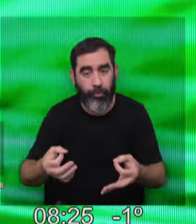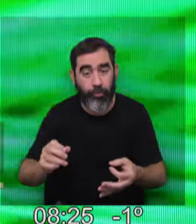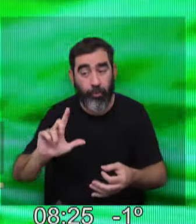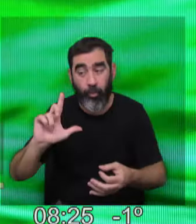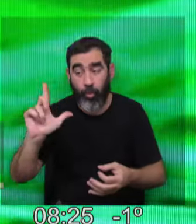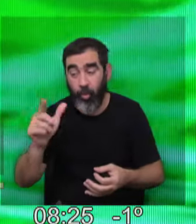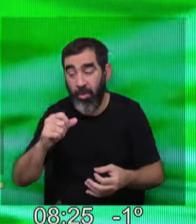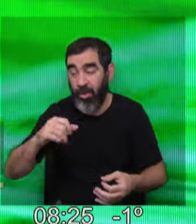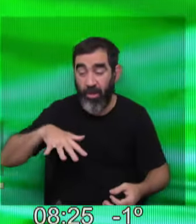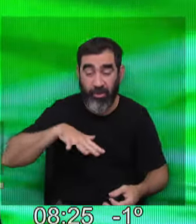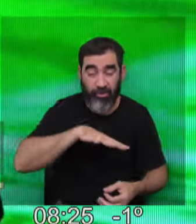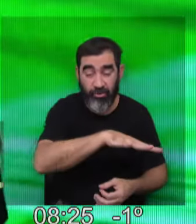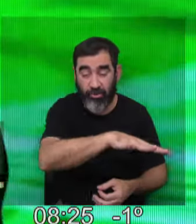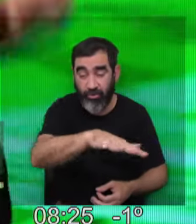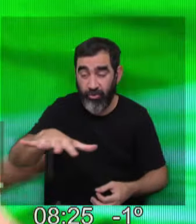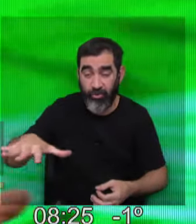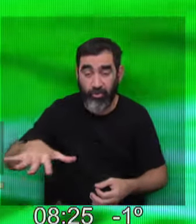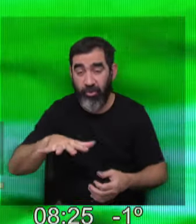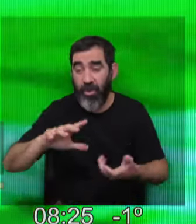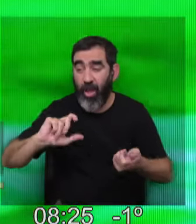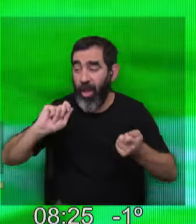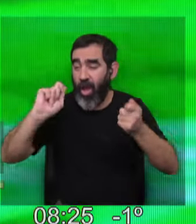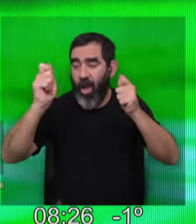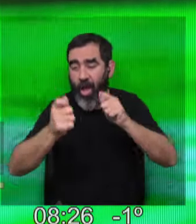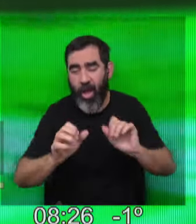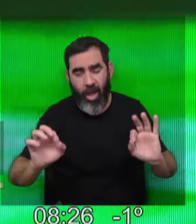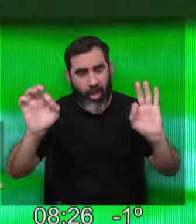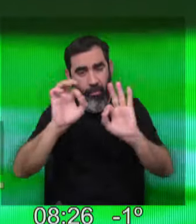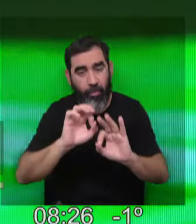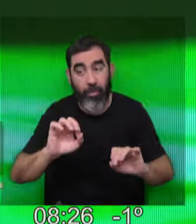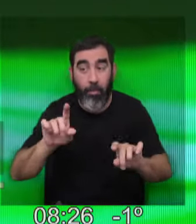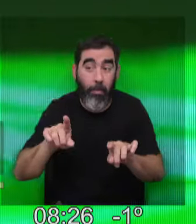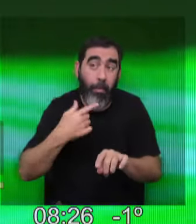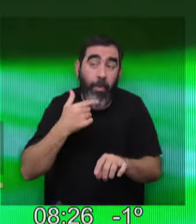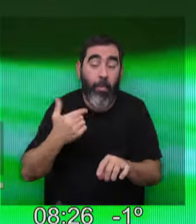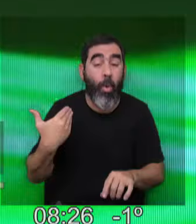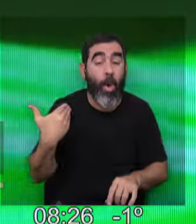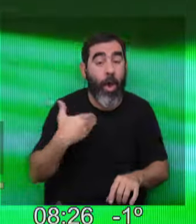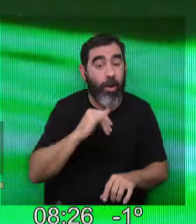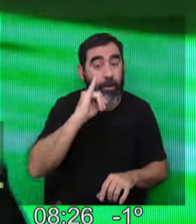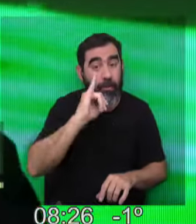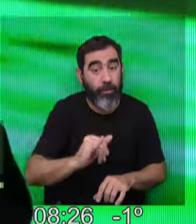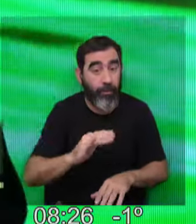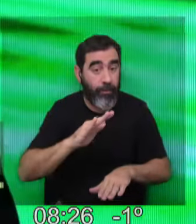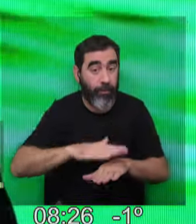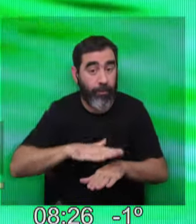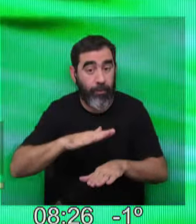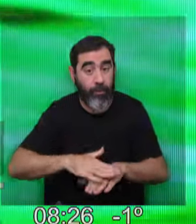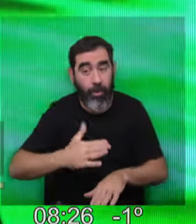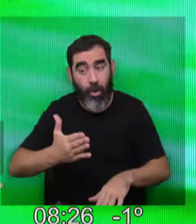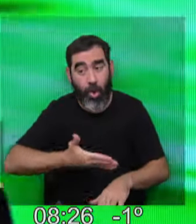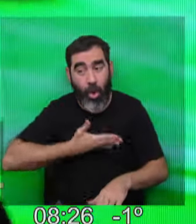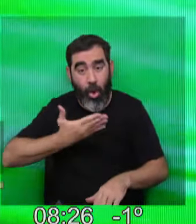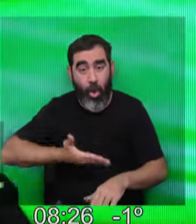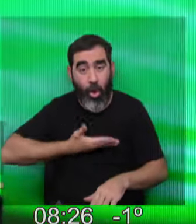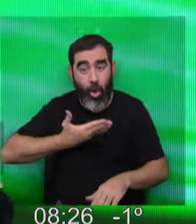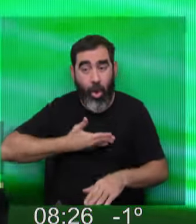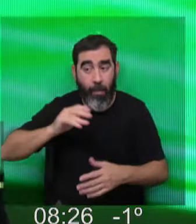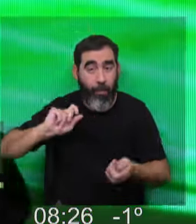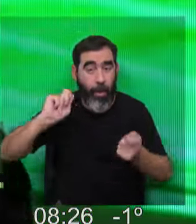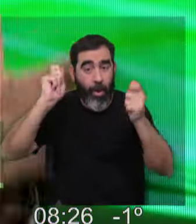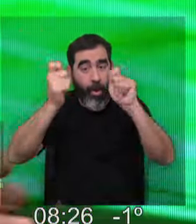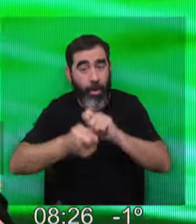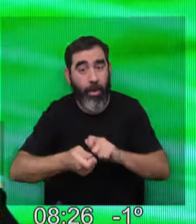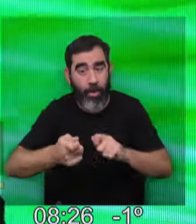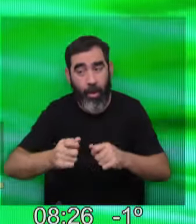la sociedad un clamor de cambio como la Argentina, que en su momento que salían a votar para cambiar, por